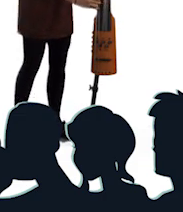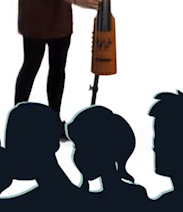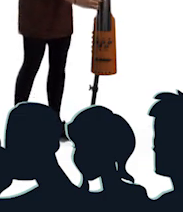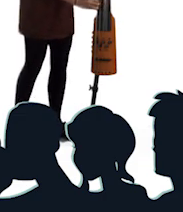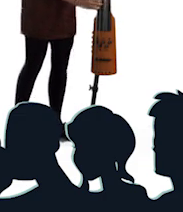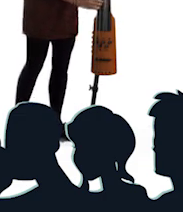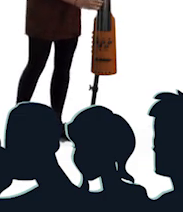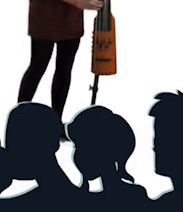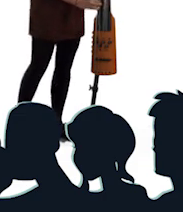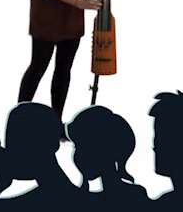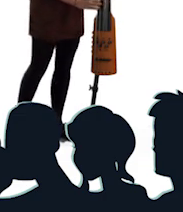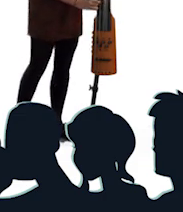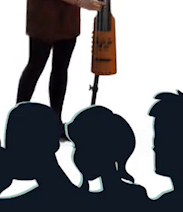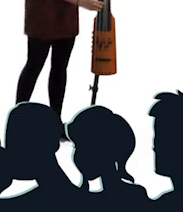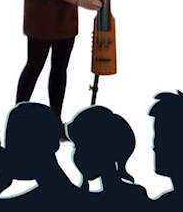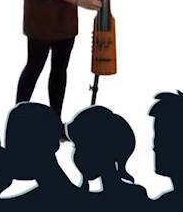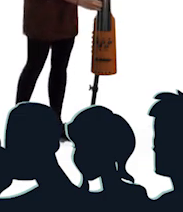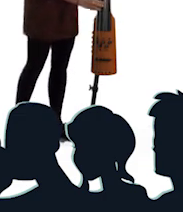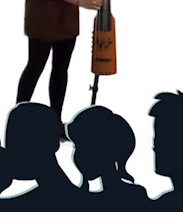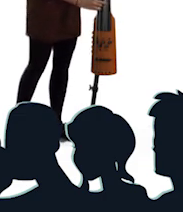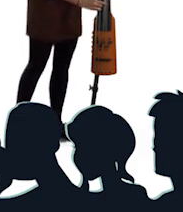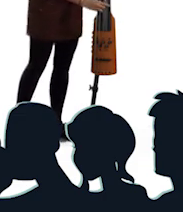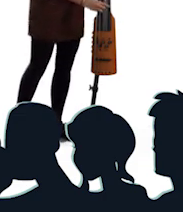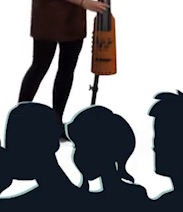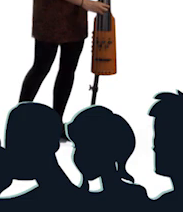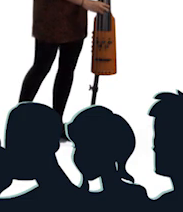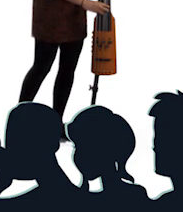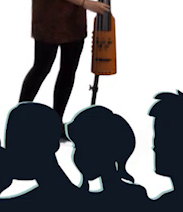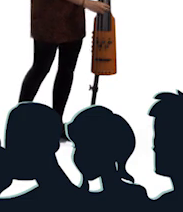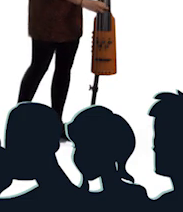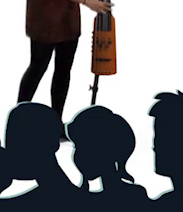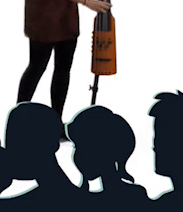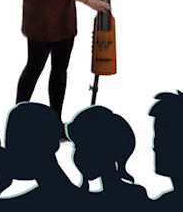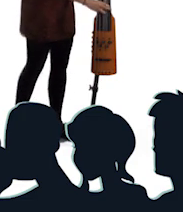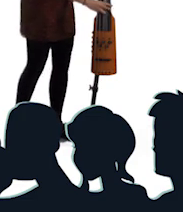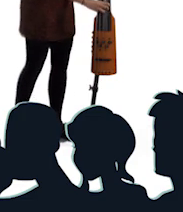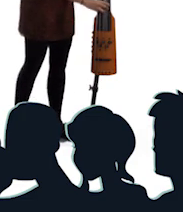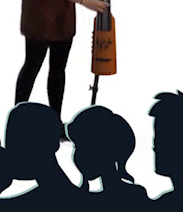Ahora escucha cómo baja.